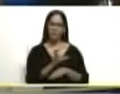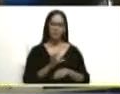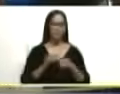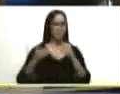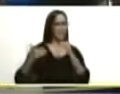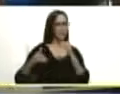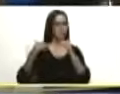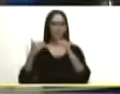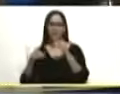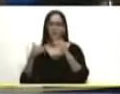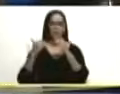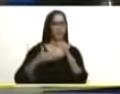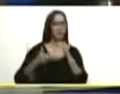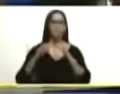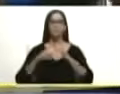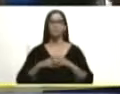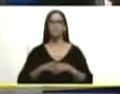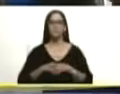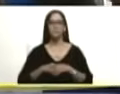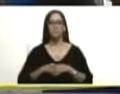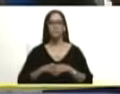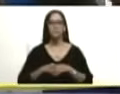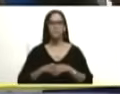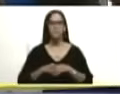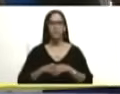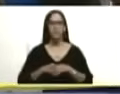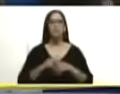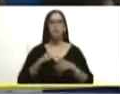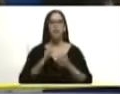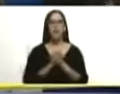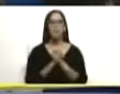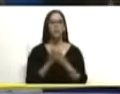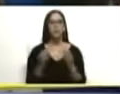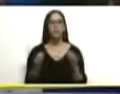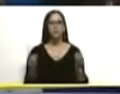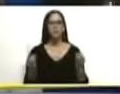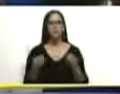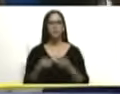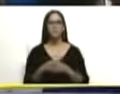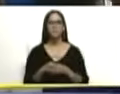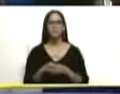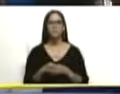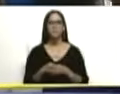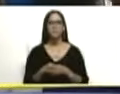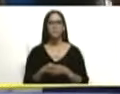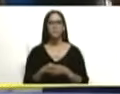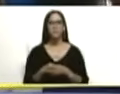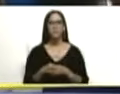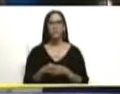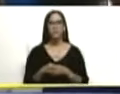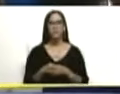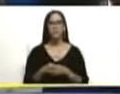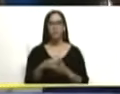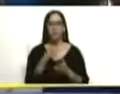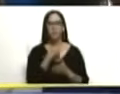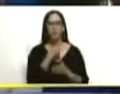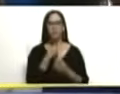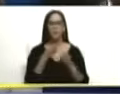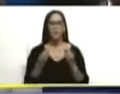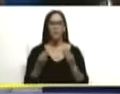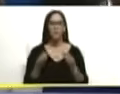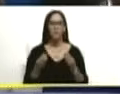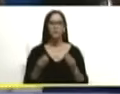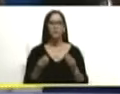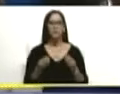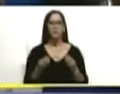reggaetoneros, raperos. Soy amigo de muchos, ¿ah? Y me gusta mucho estar